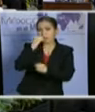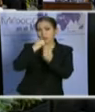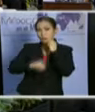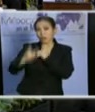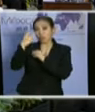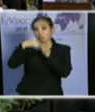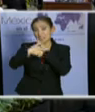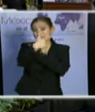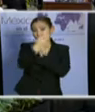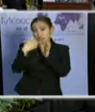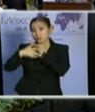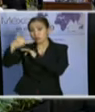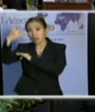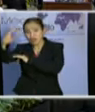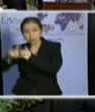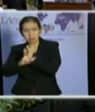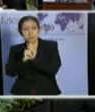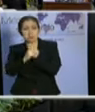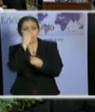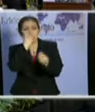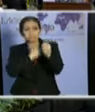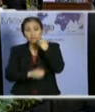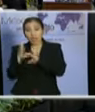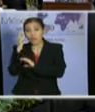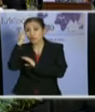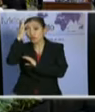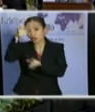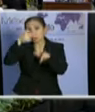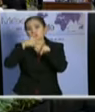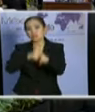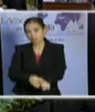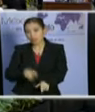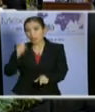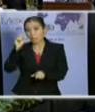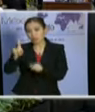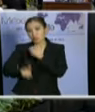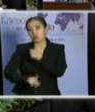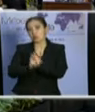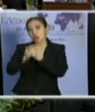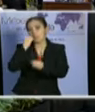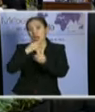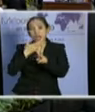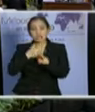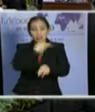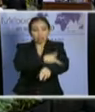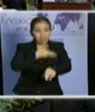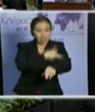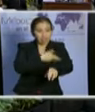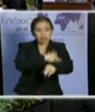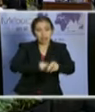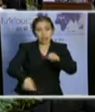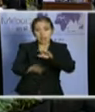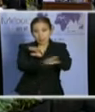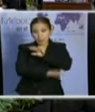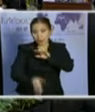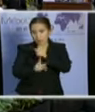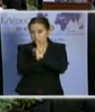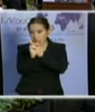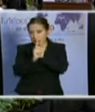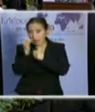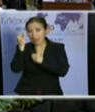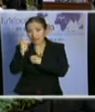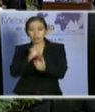de 2007 y 2008, y que en el futuro seguirán este tipo de crisis mientras no se resuelvan problemáticas estructurales y